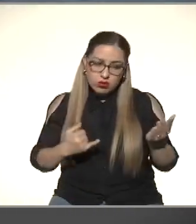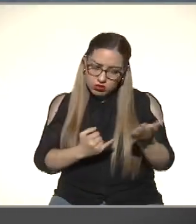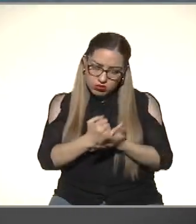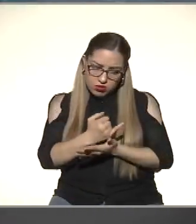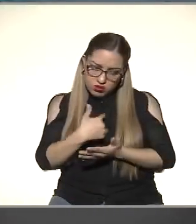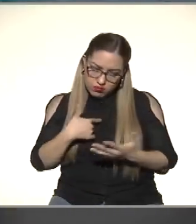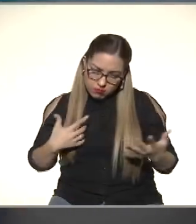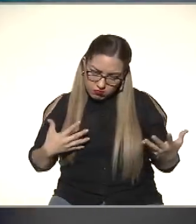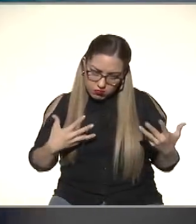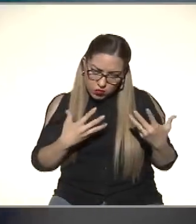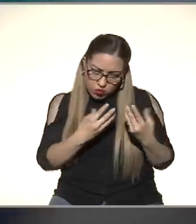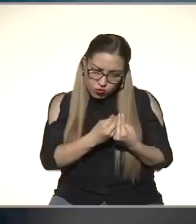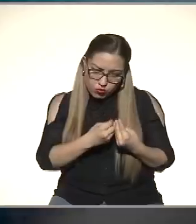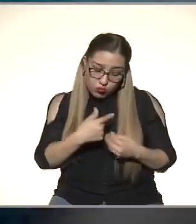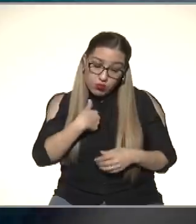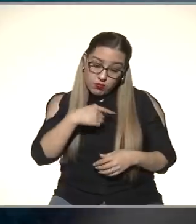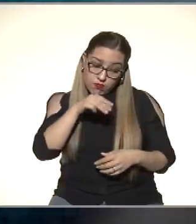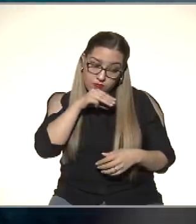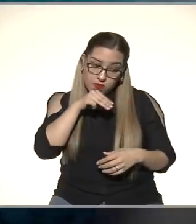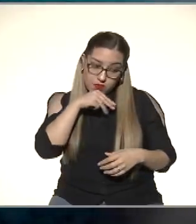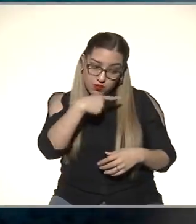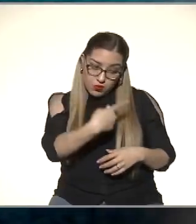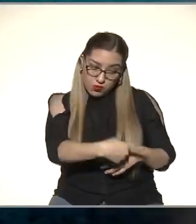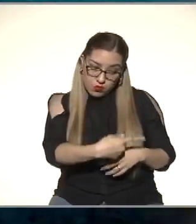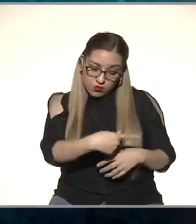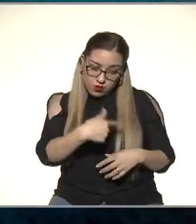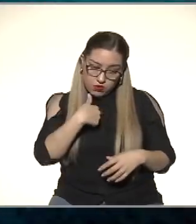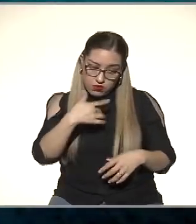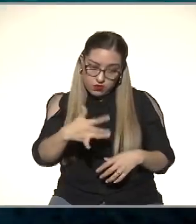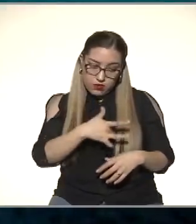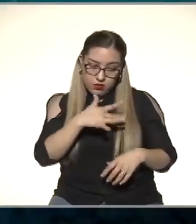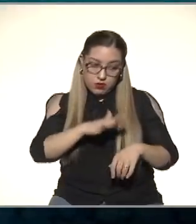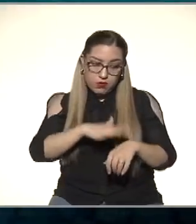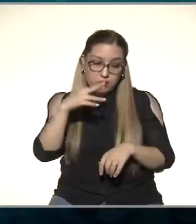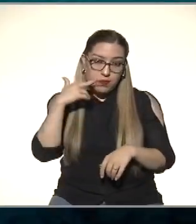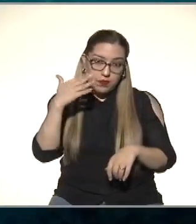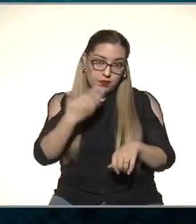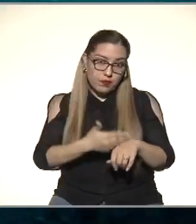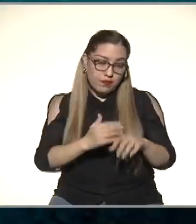y creo que yo me sentía con más responsabilidad que él.